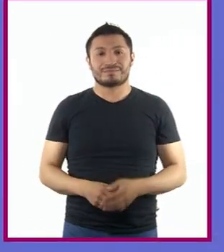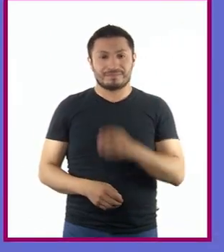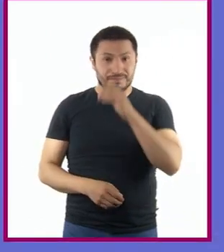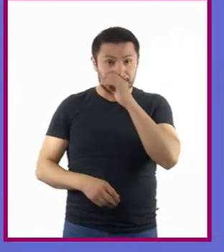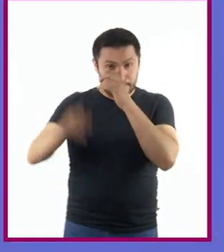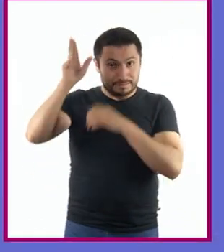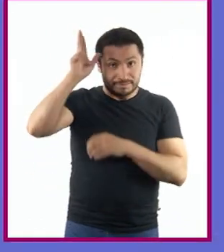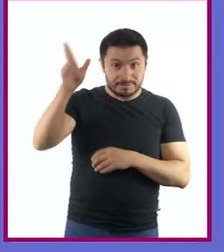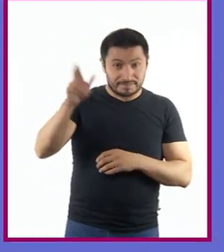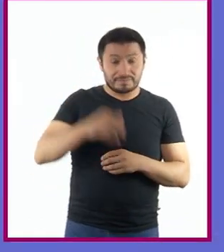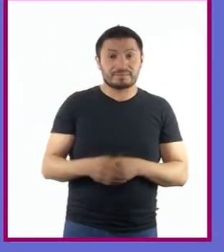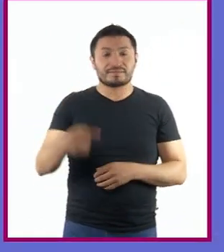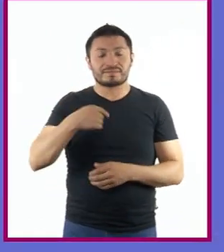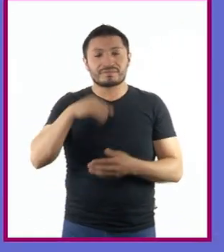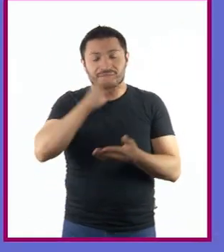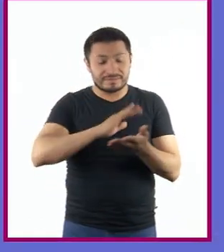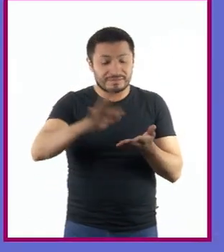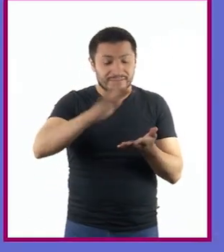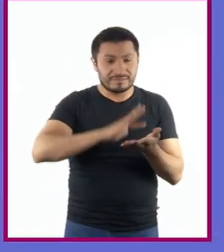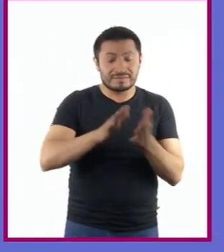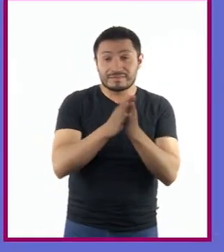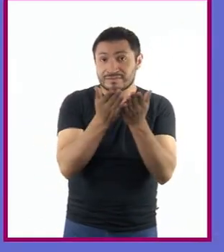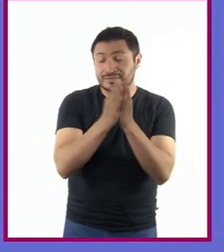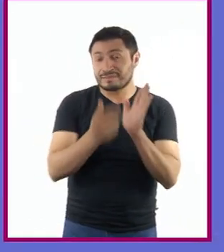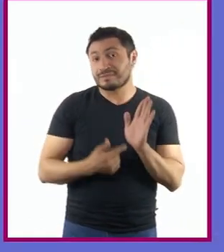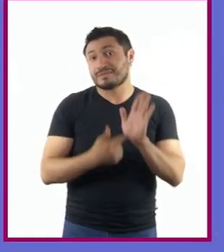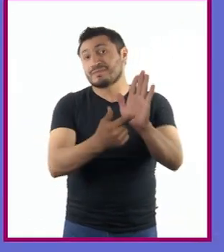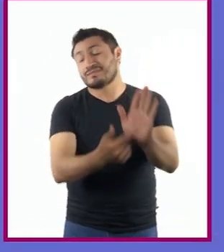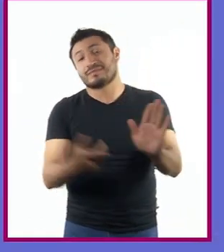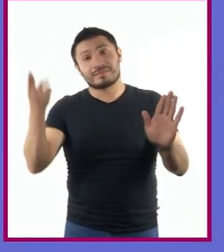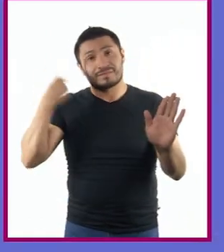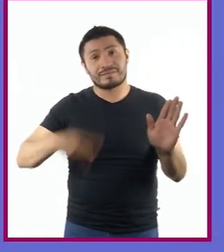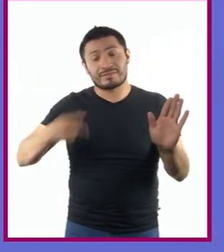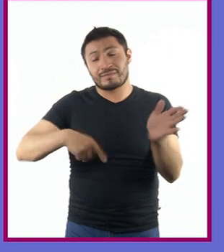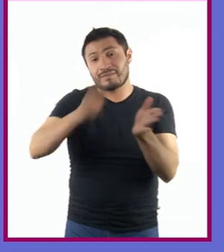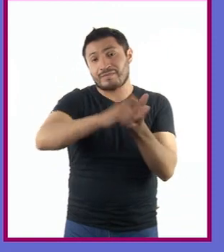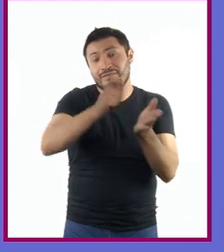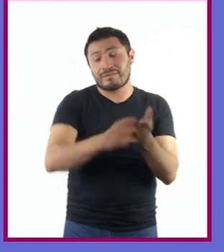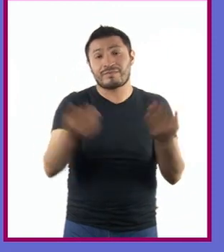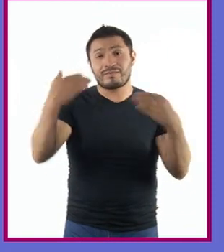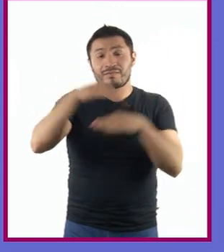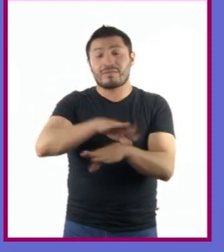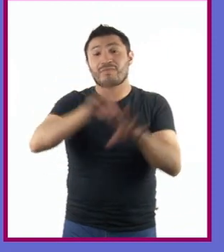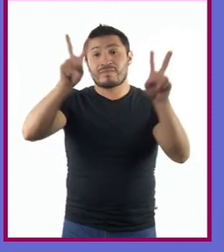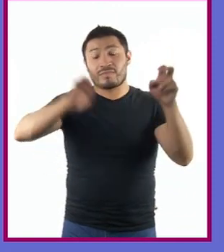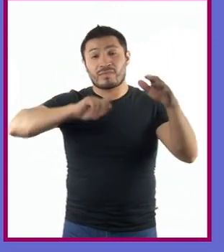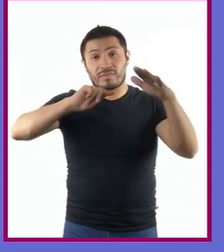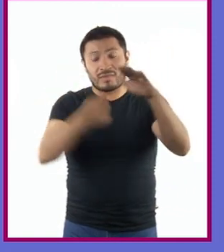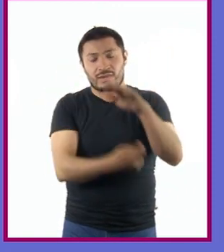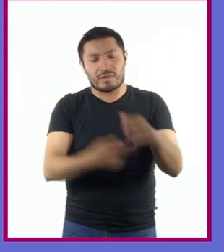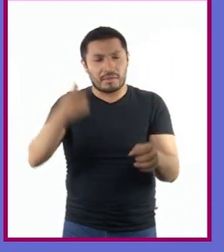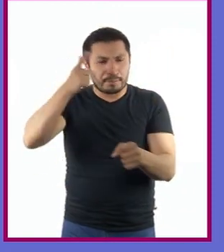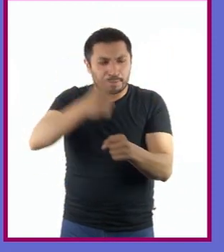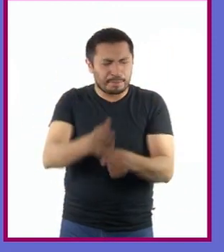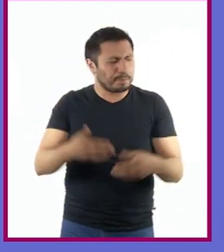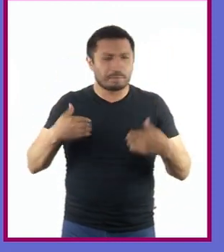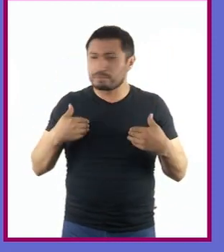Hola, estoy leyendo este libro donde el autor habla acerca del uso de la tecnología, pero no identifico claramente su